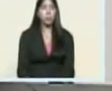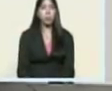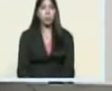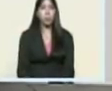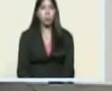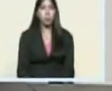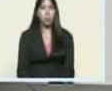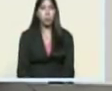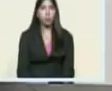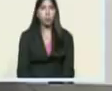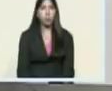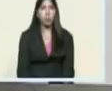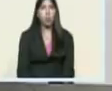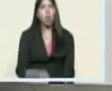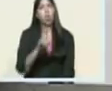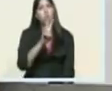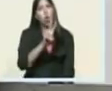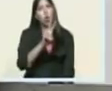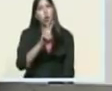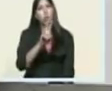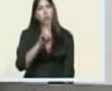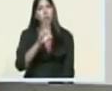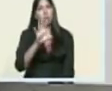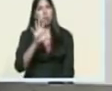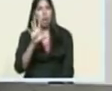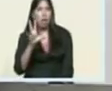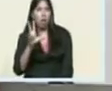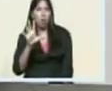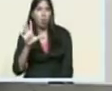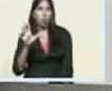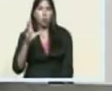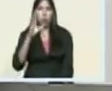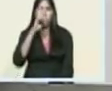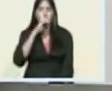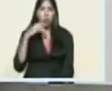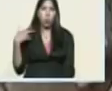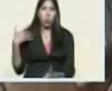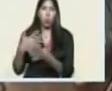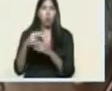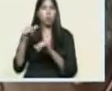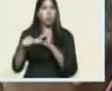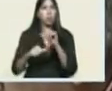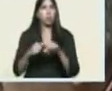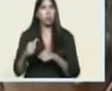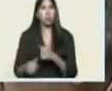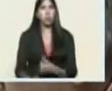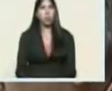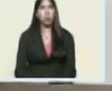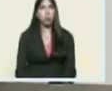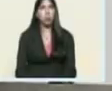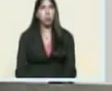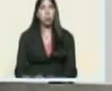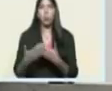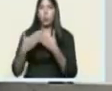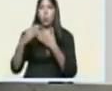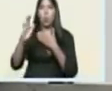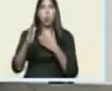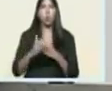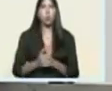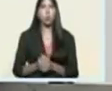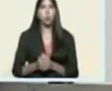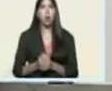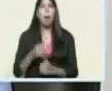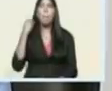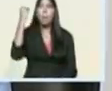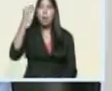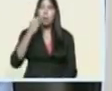heredamos de 2, 3, 4 siglos y más. ¿Qué te parece, Jorge? Vamos a tomarlo.